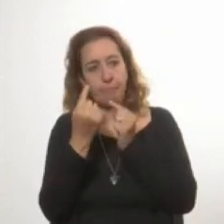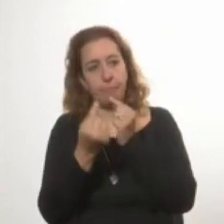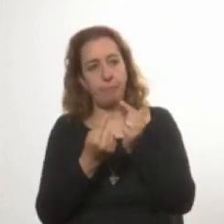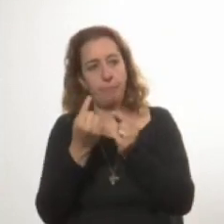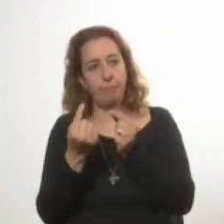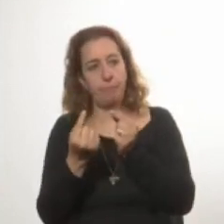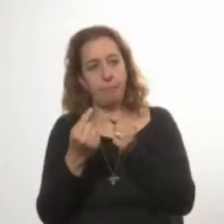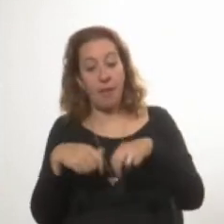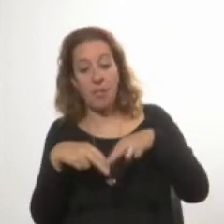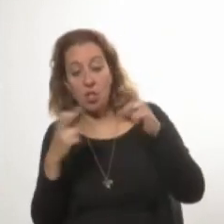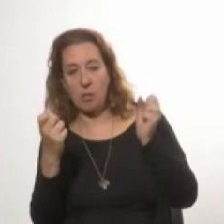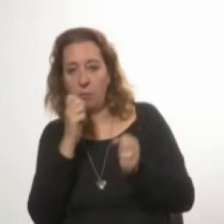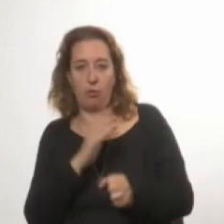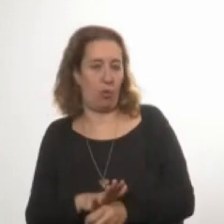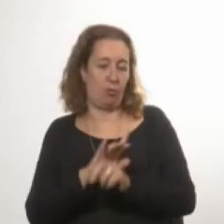el revisionismo histórico.